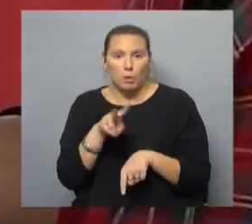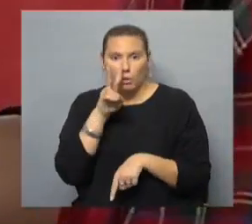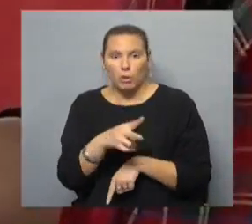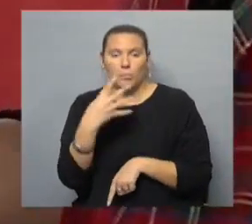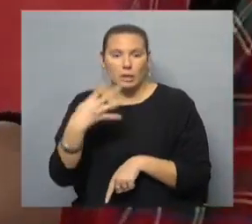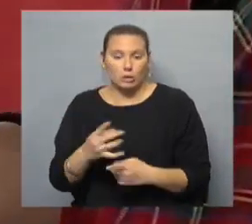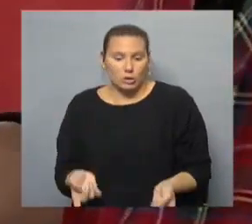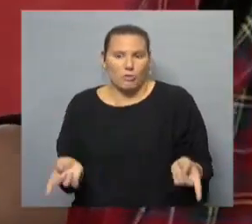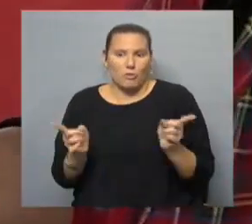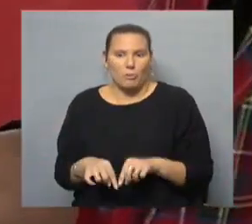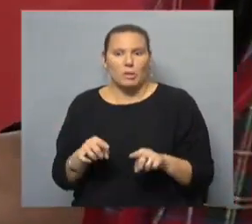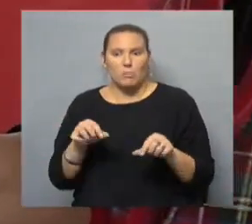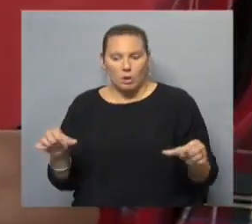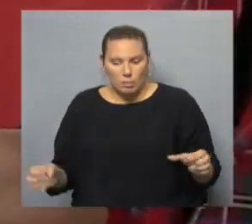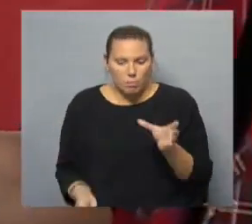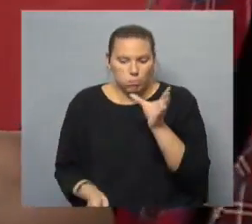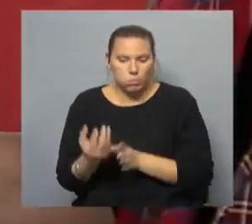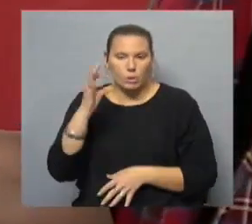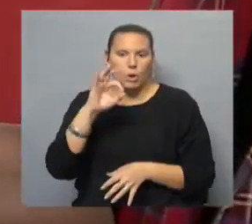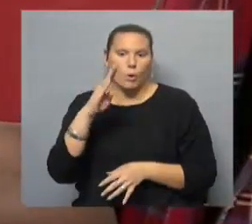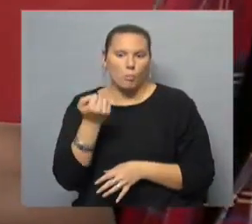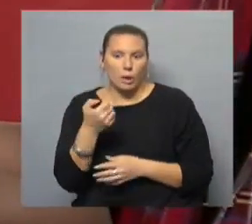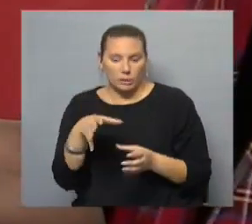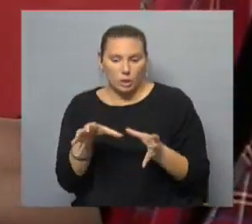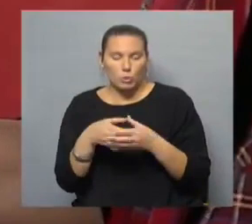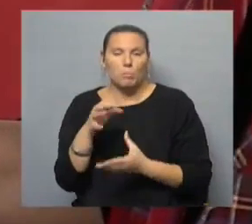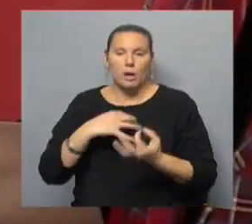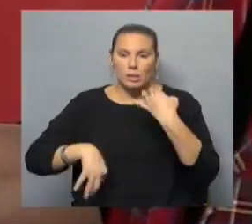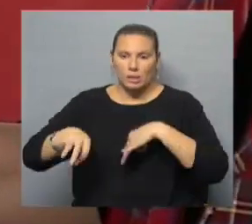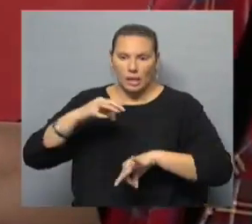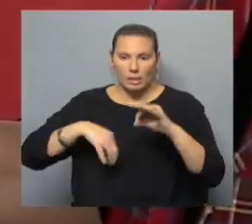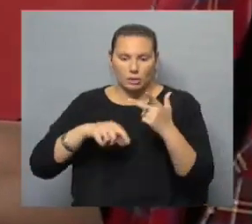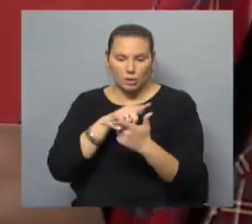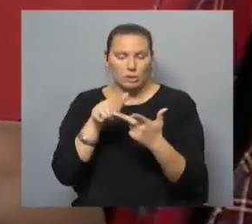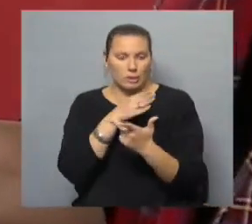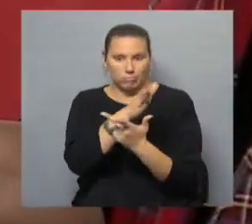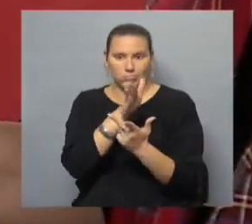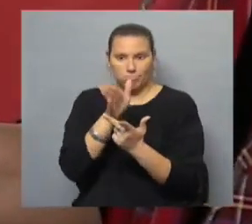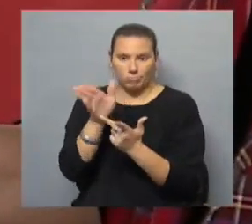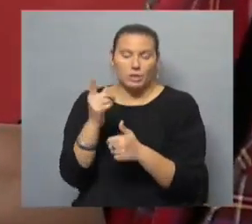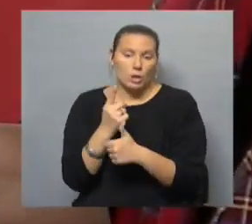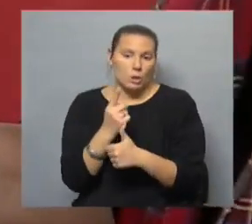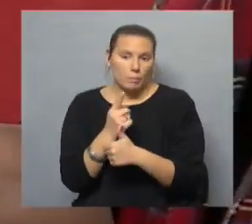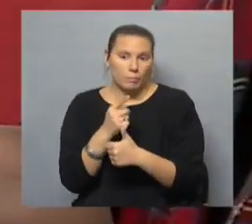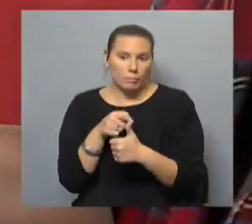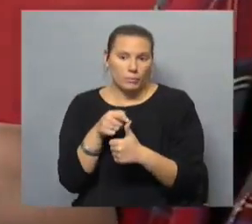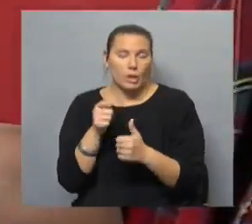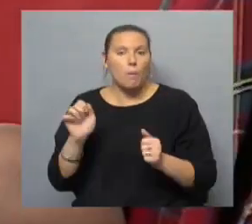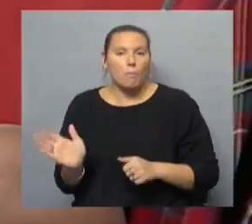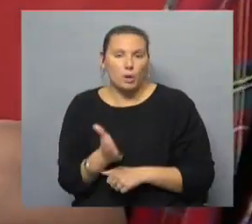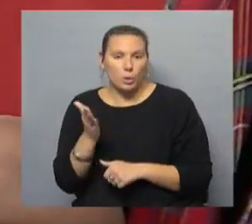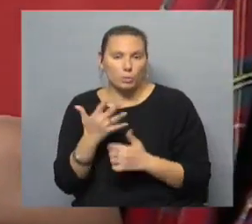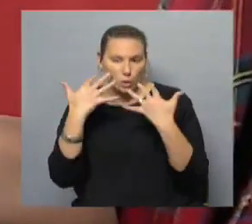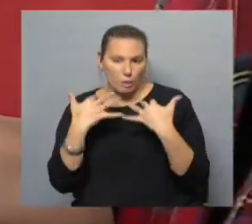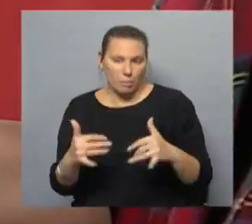2014 volvimos y generamos OPA, que es esta compañía de teatro que tiene como tres aristas. Una tiene que ver con la producción de